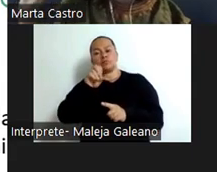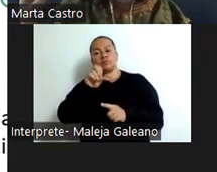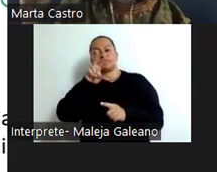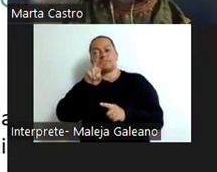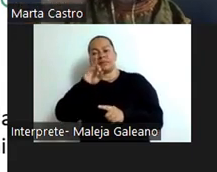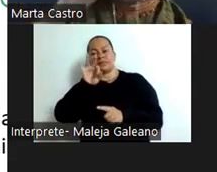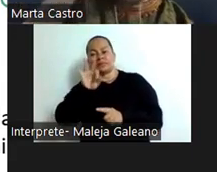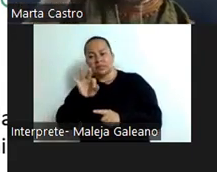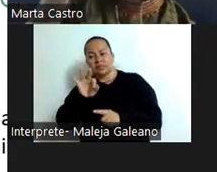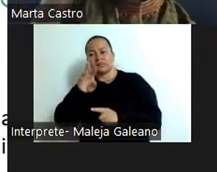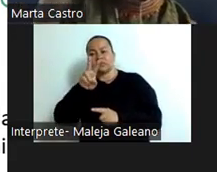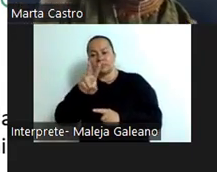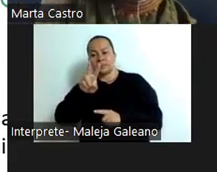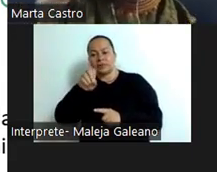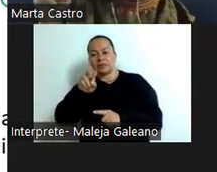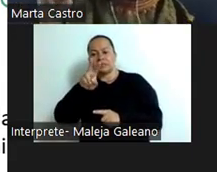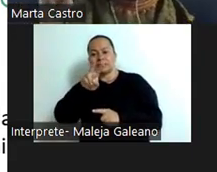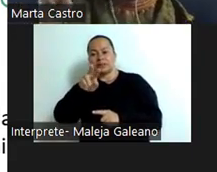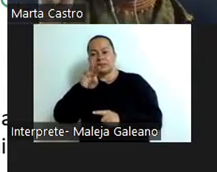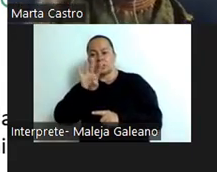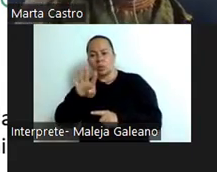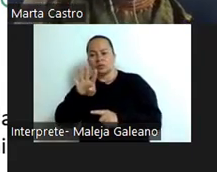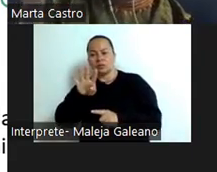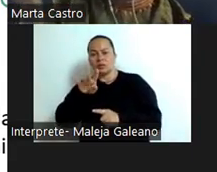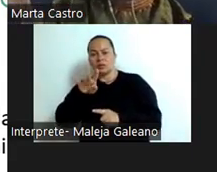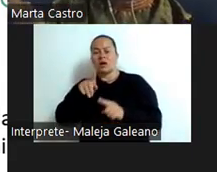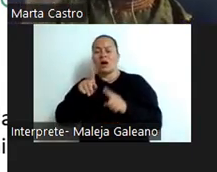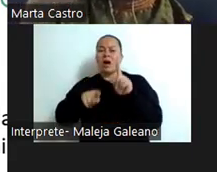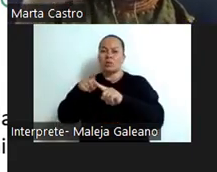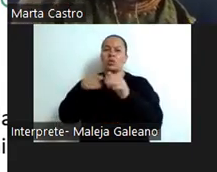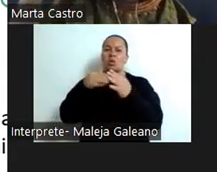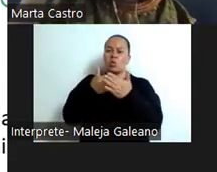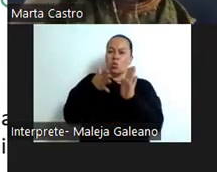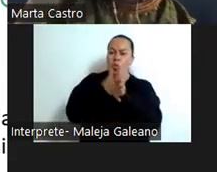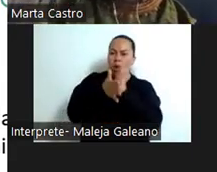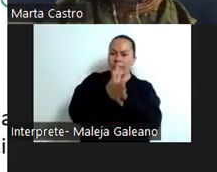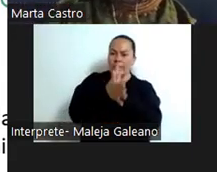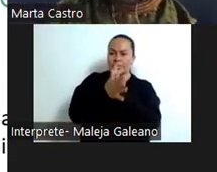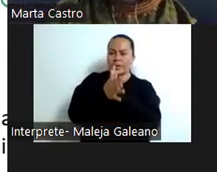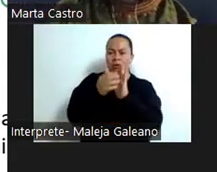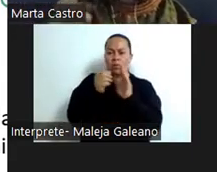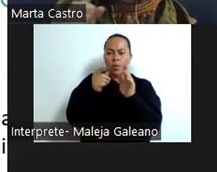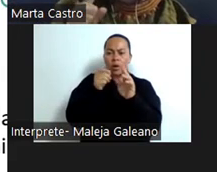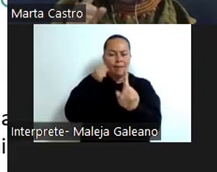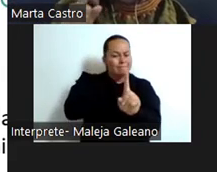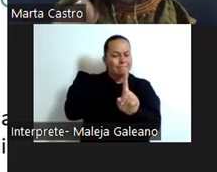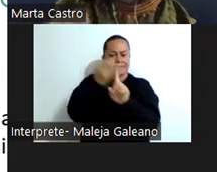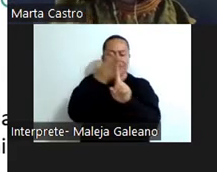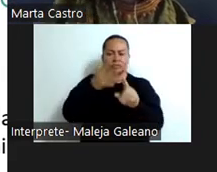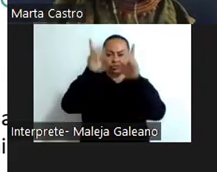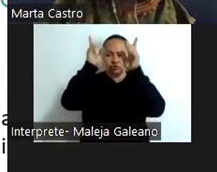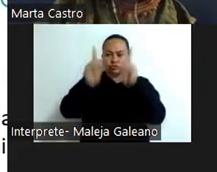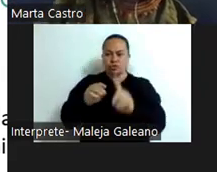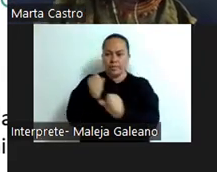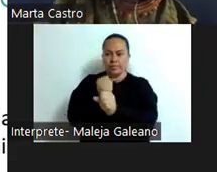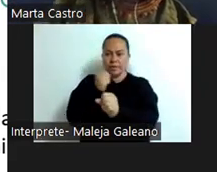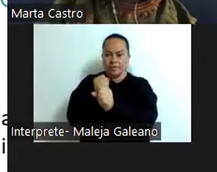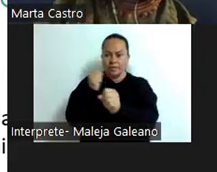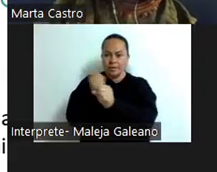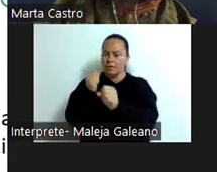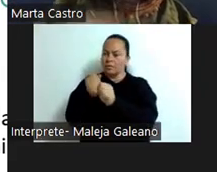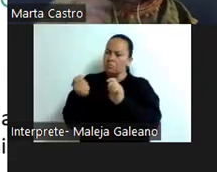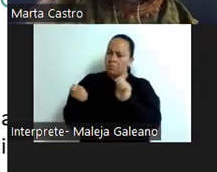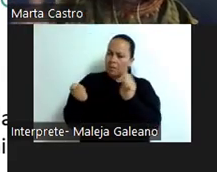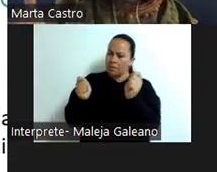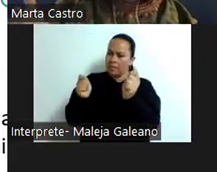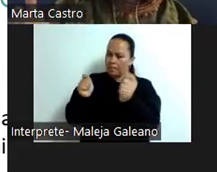a los impactos y también a las brechas de género a la división sexual del trabajo lo menciona eh